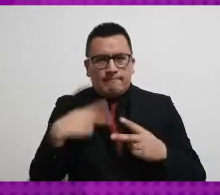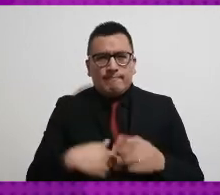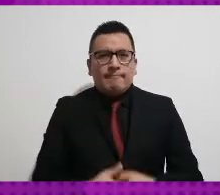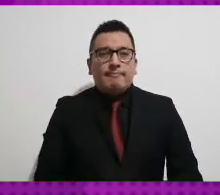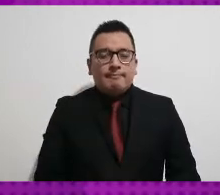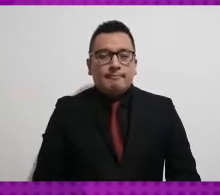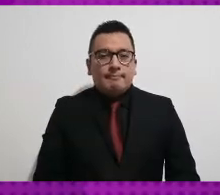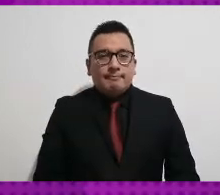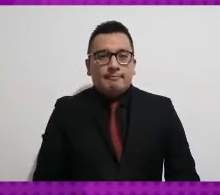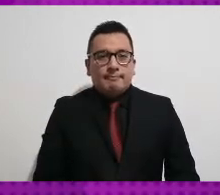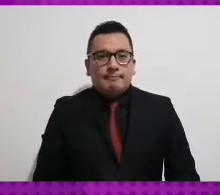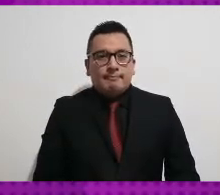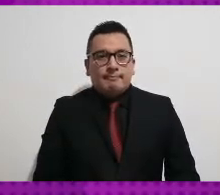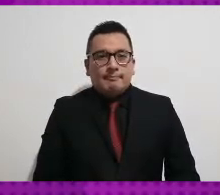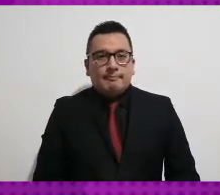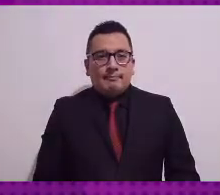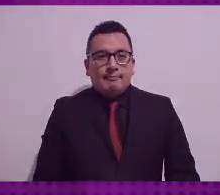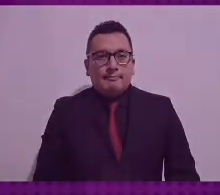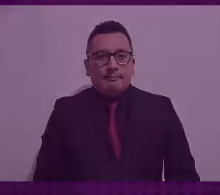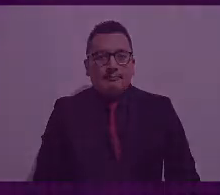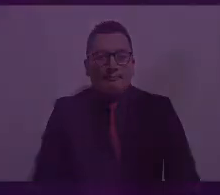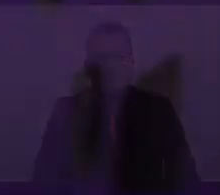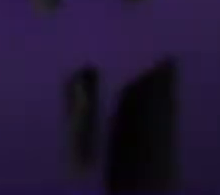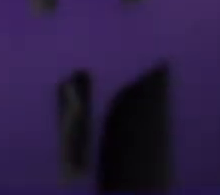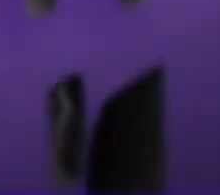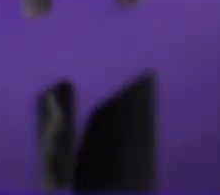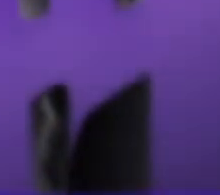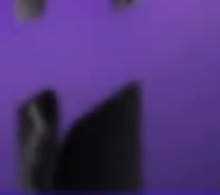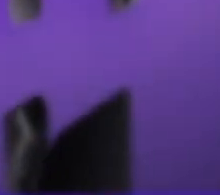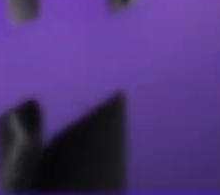pausa, regresamos ahorita con más información, no se vaya.